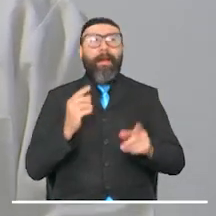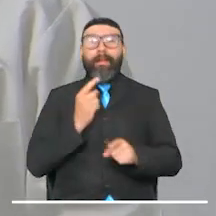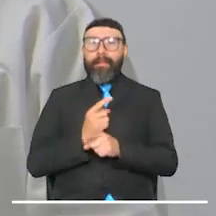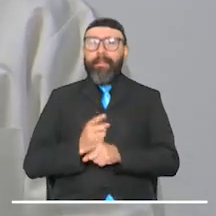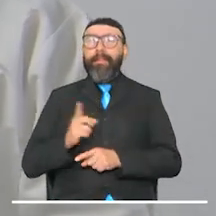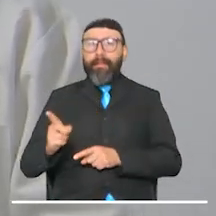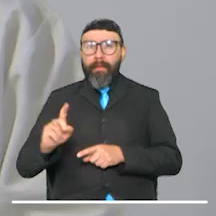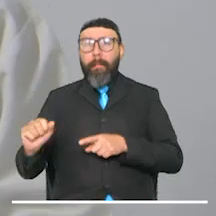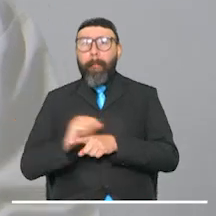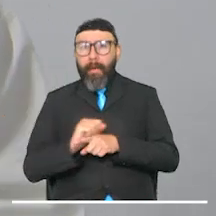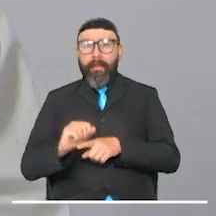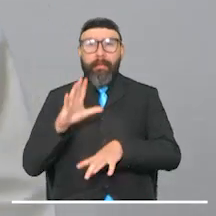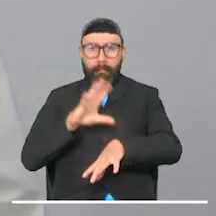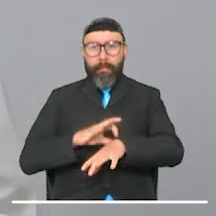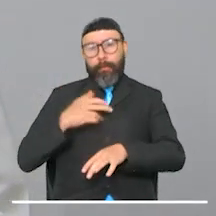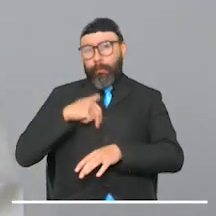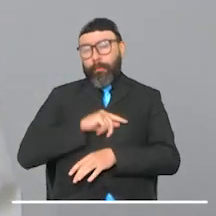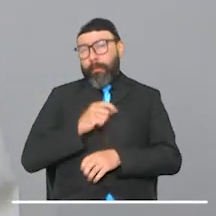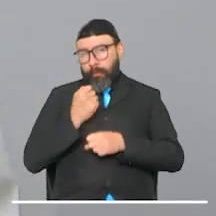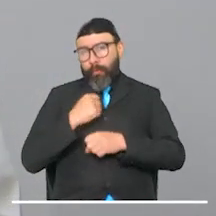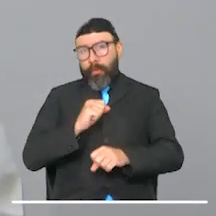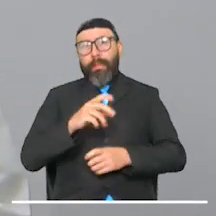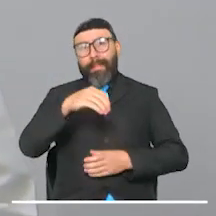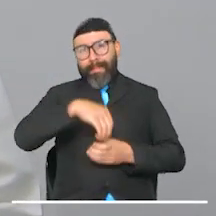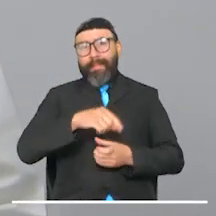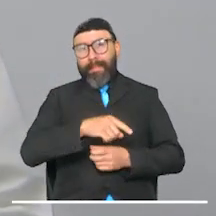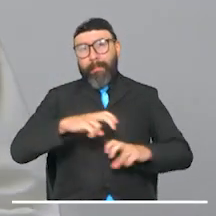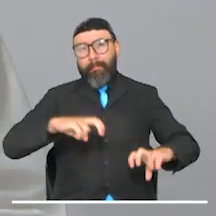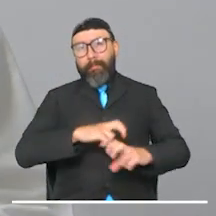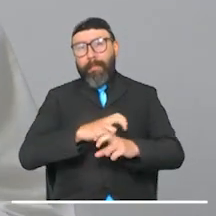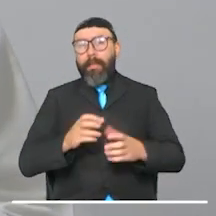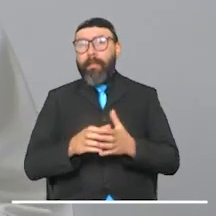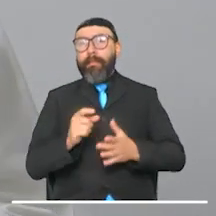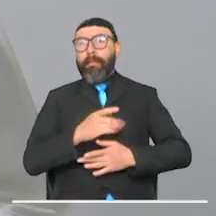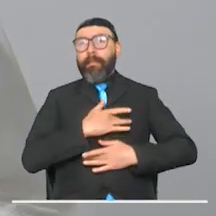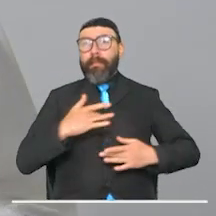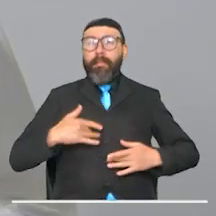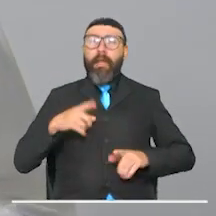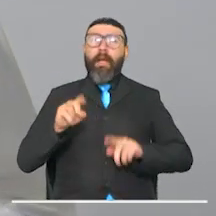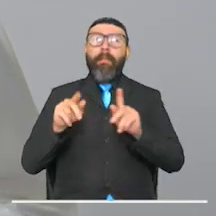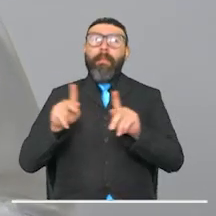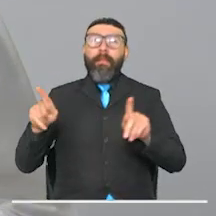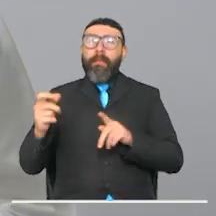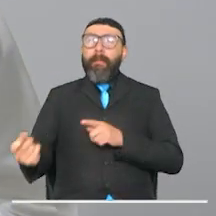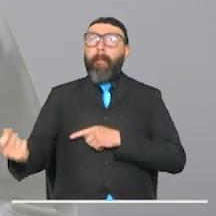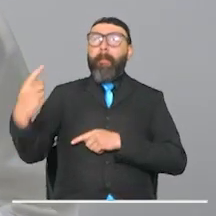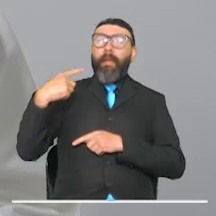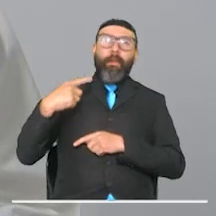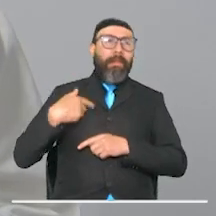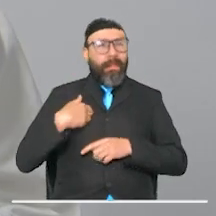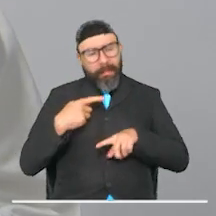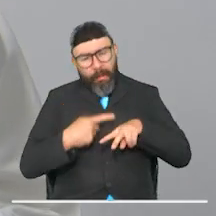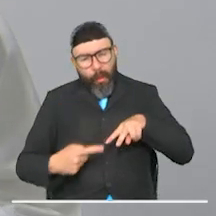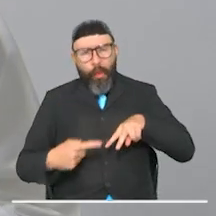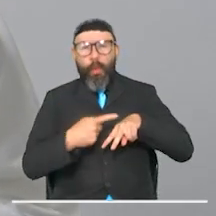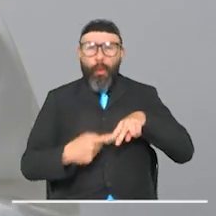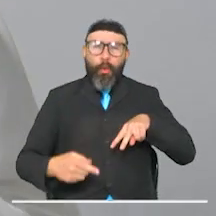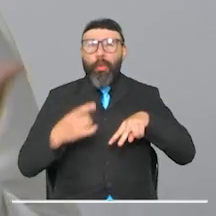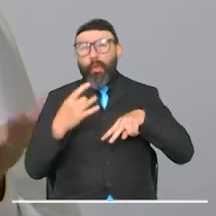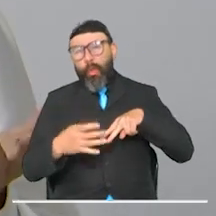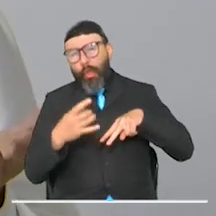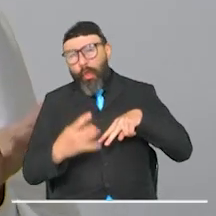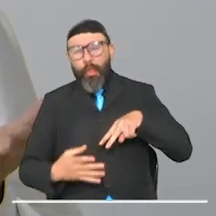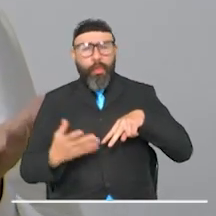tratamos de hacer en nuestros parques muchos de ustedes nos consultan a diario por dolor de pierna el dolor de pierna Es un término